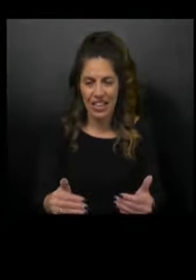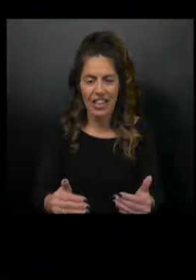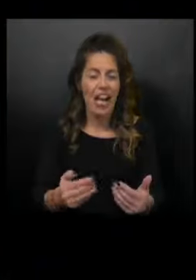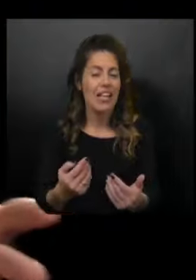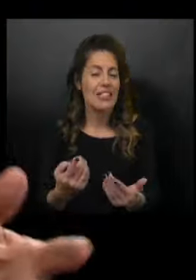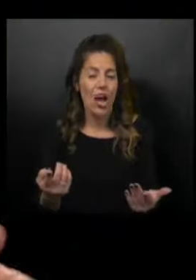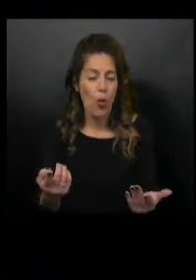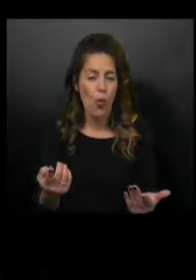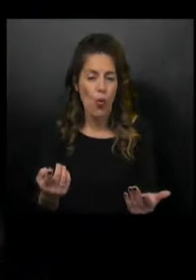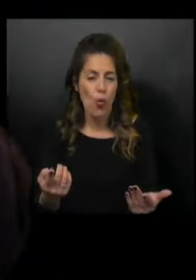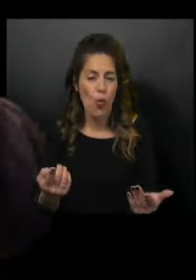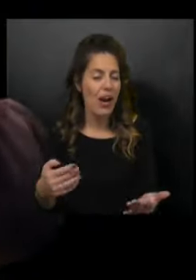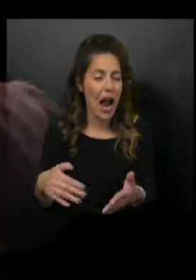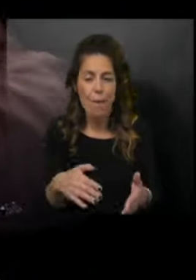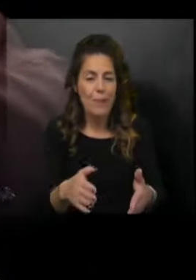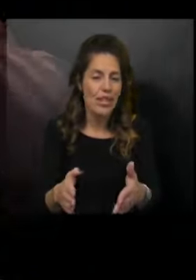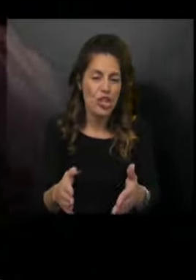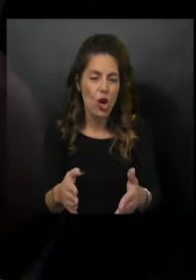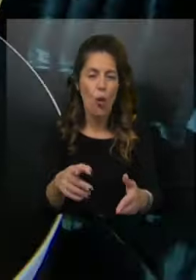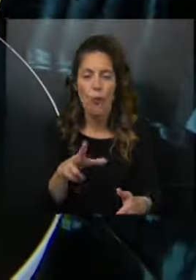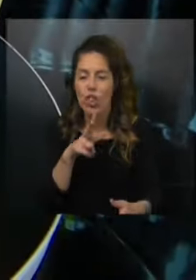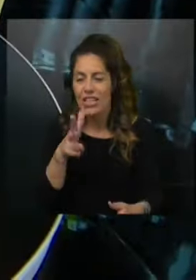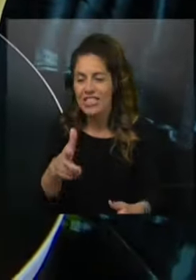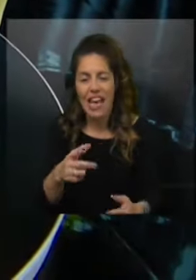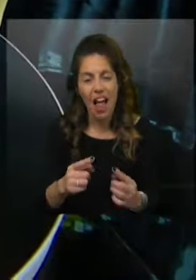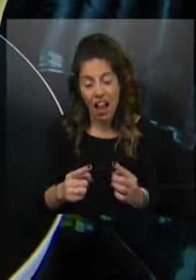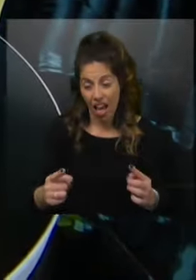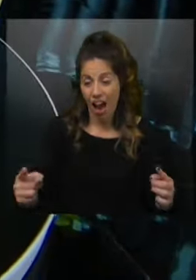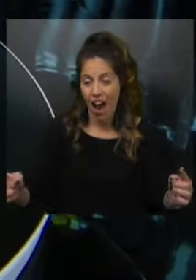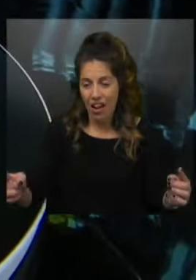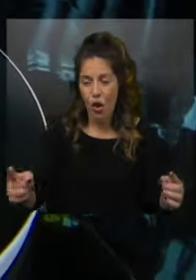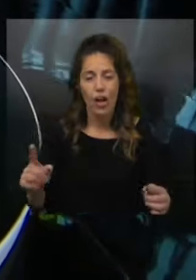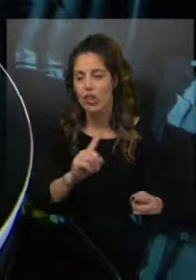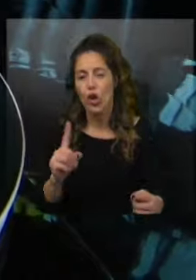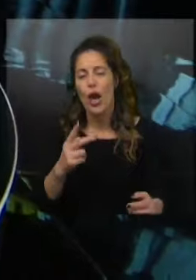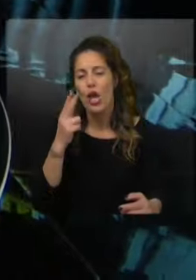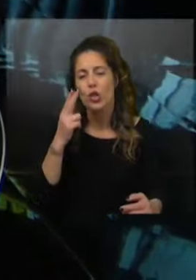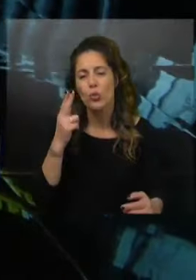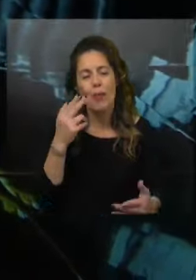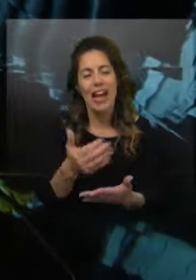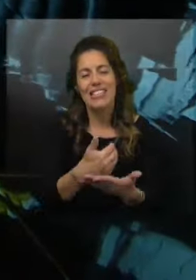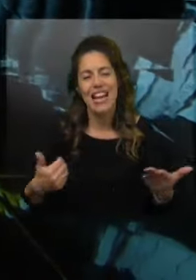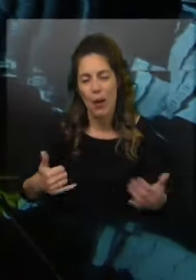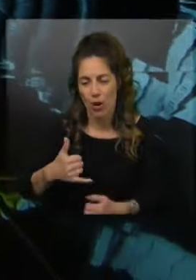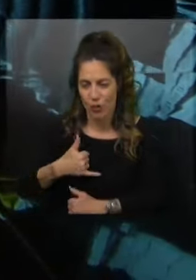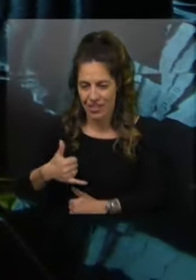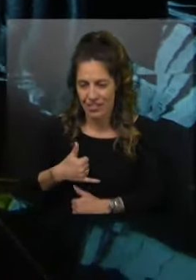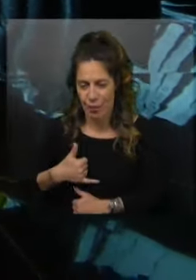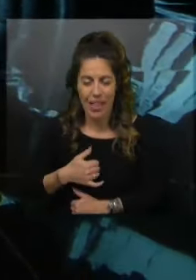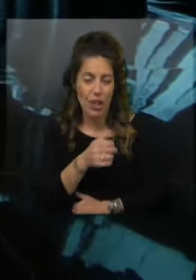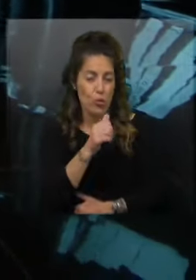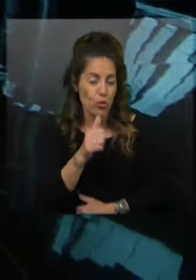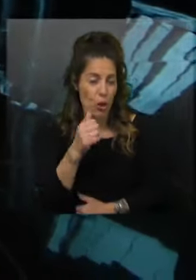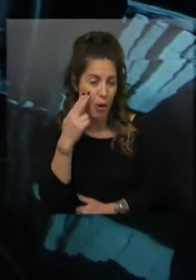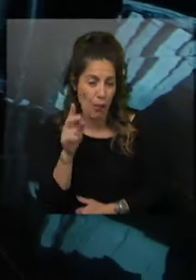una hacia un camino vos lo decías de largo aliento porque esto no es un más sacamos de la Fuerza Armada y resolvimos el